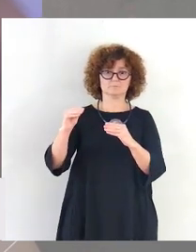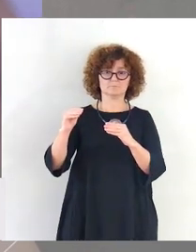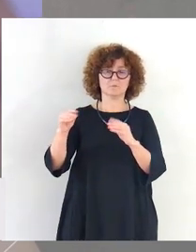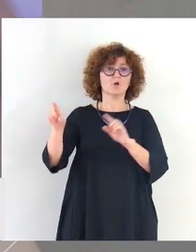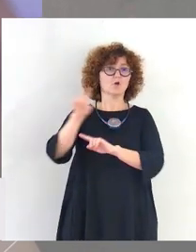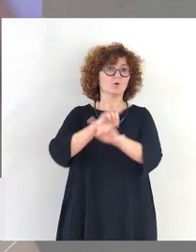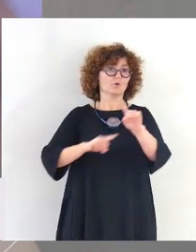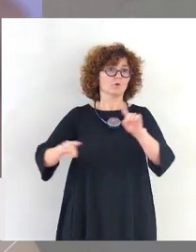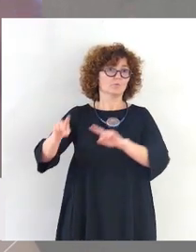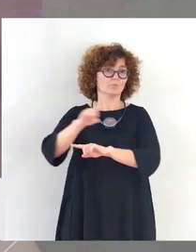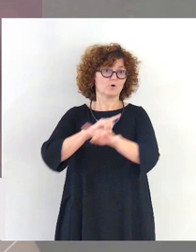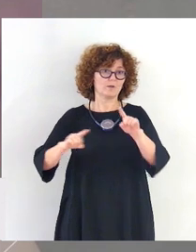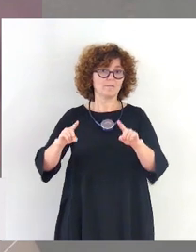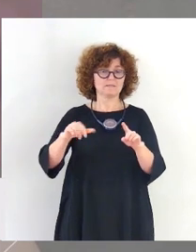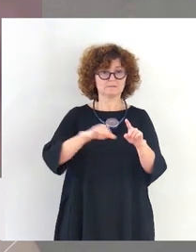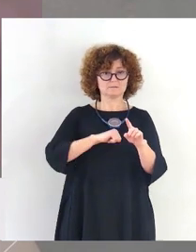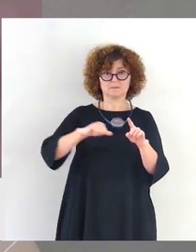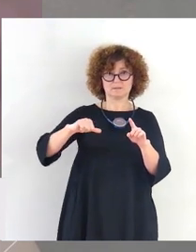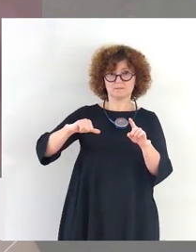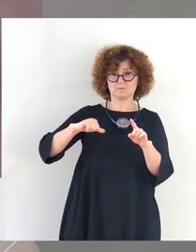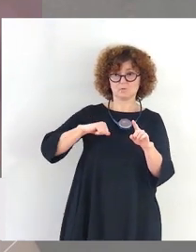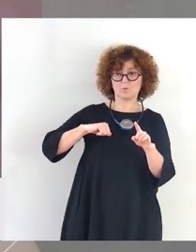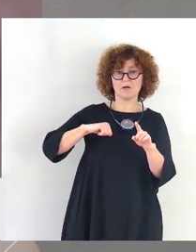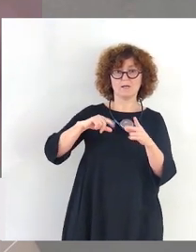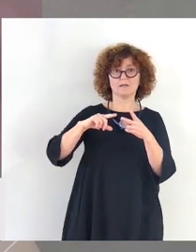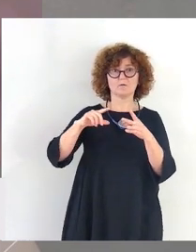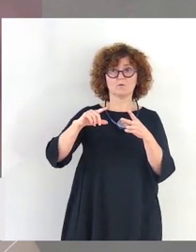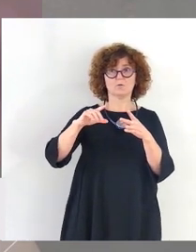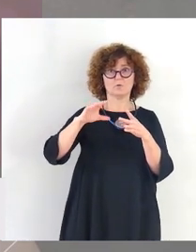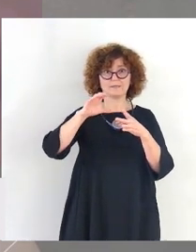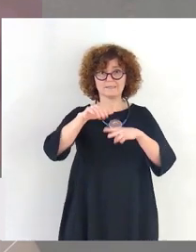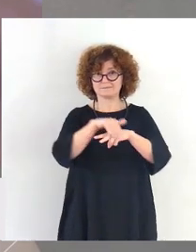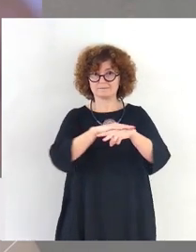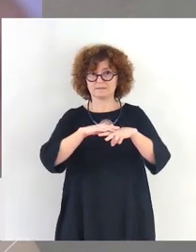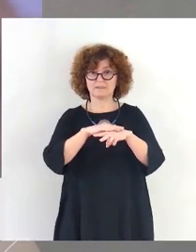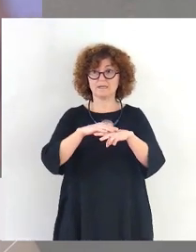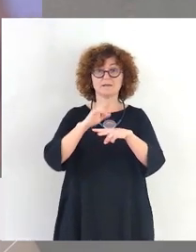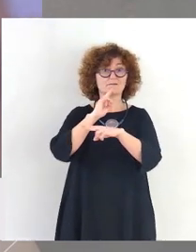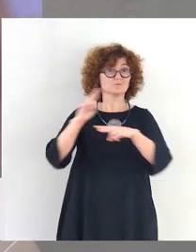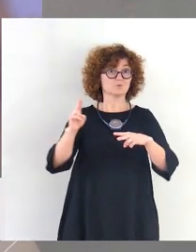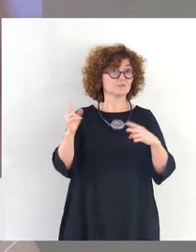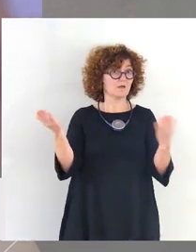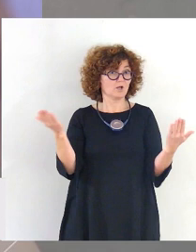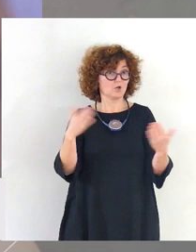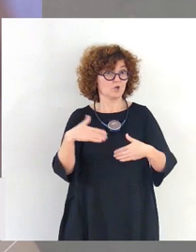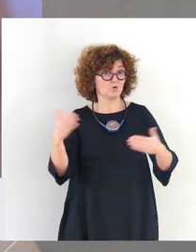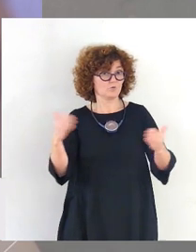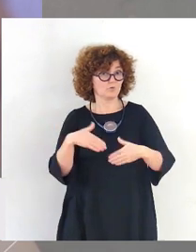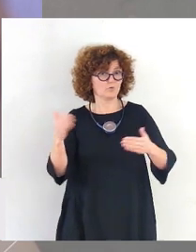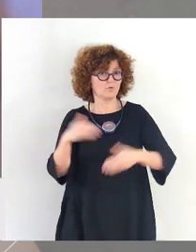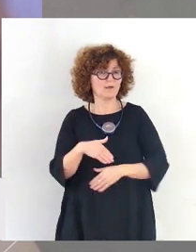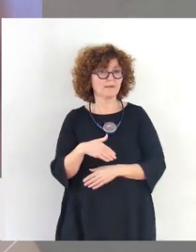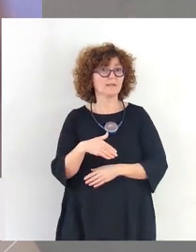la ni la iniciativa individual y la iniciativa Estatal funcionaba era